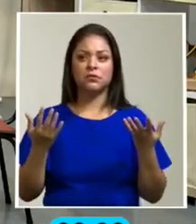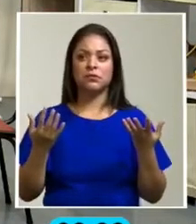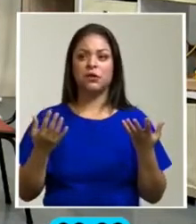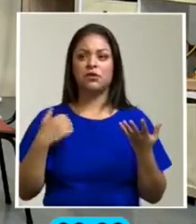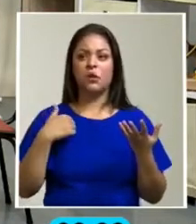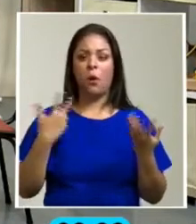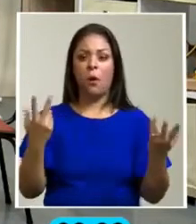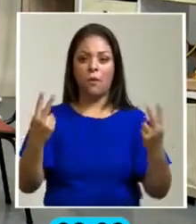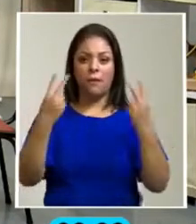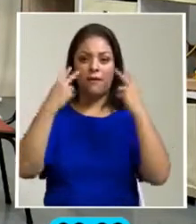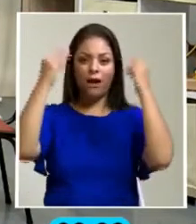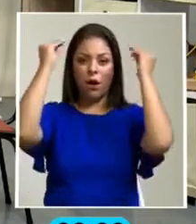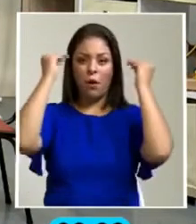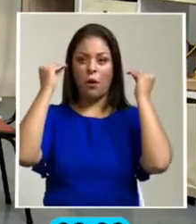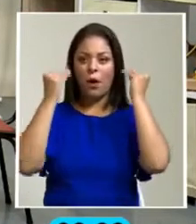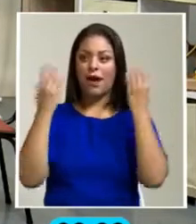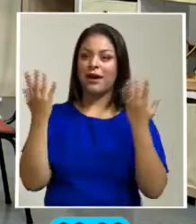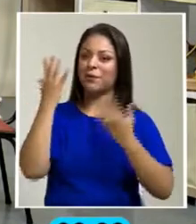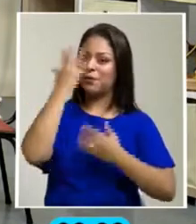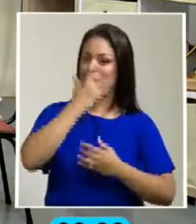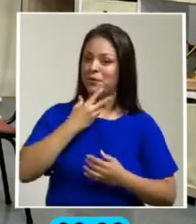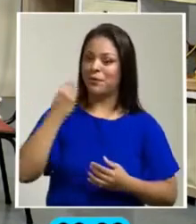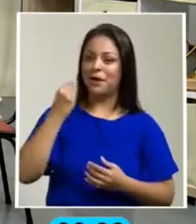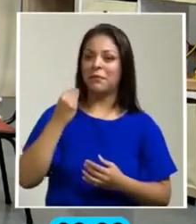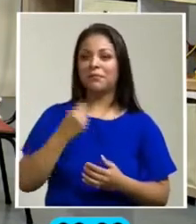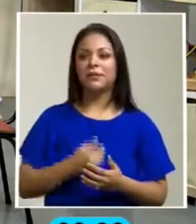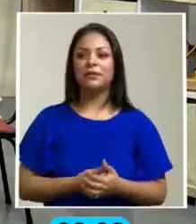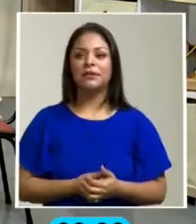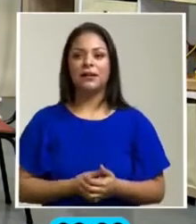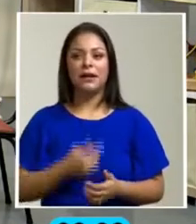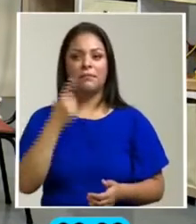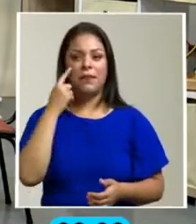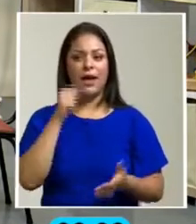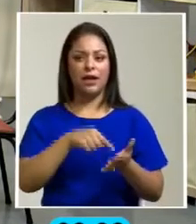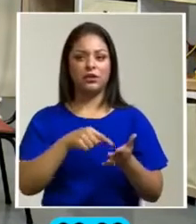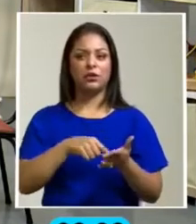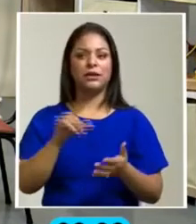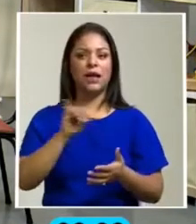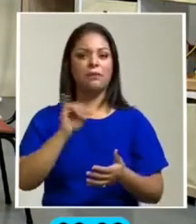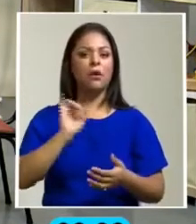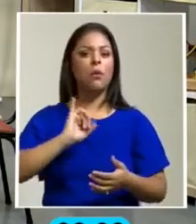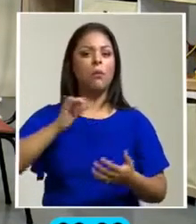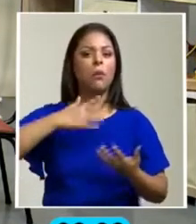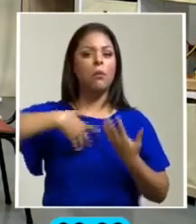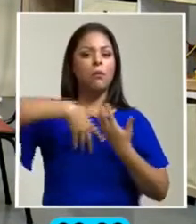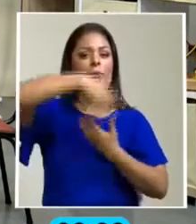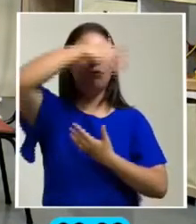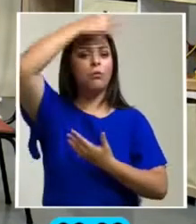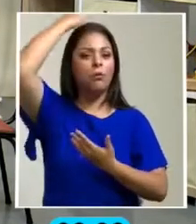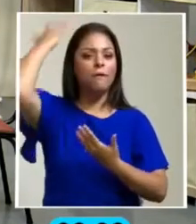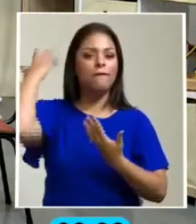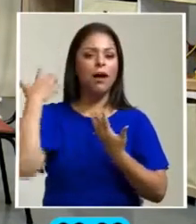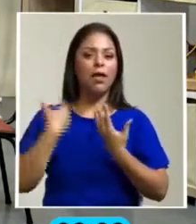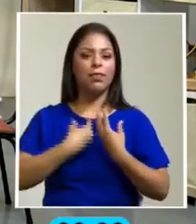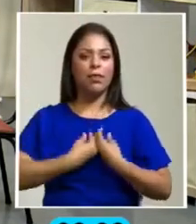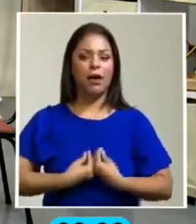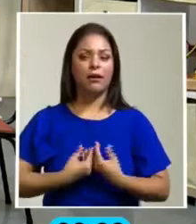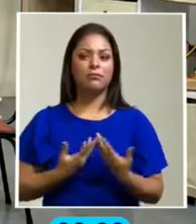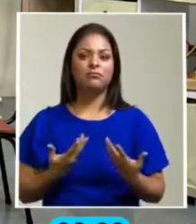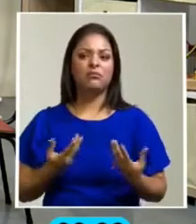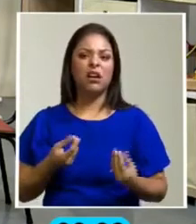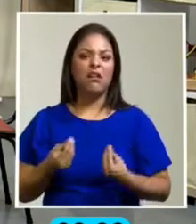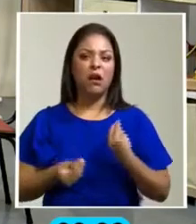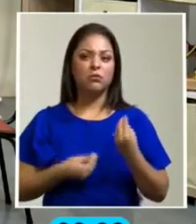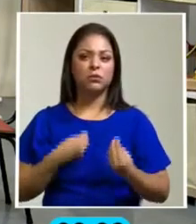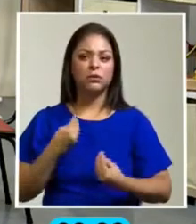¡Ay, guapísima! Me encanta. Mire esto también, como una bufanda. Ay, ¿y qué vamos a hacer con esto, niña? Sí, ¿qué será?